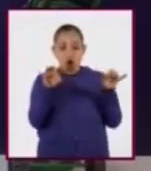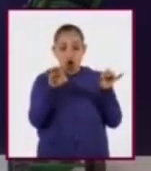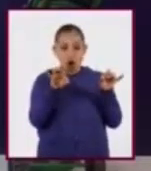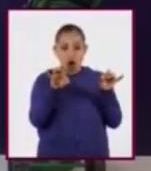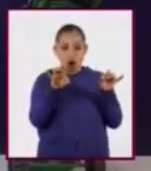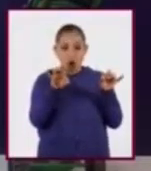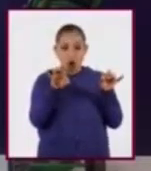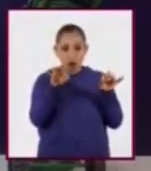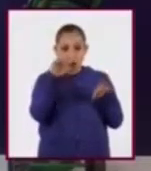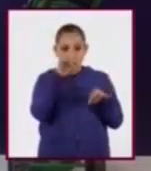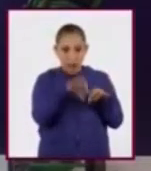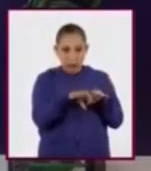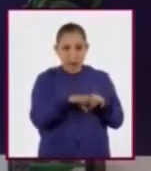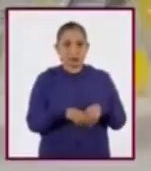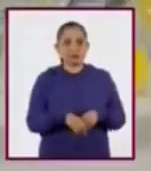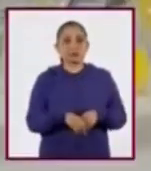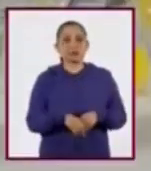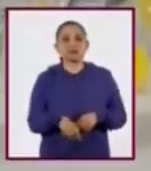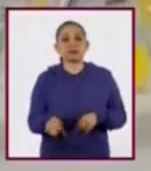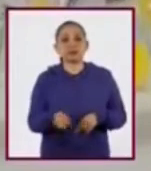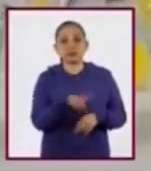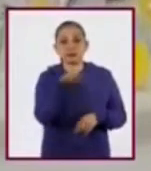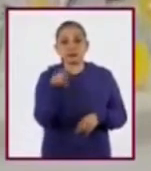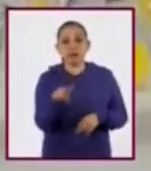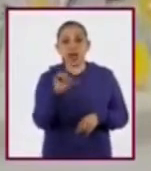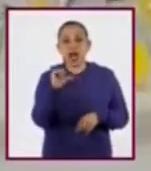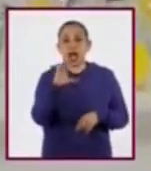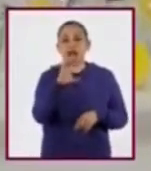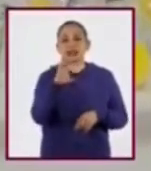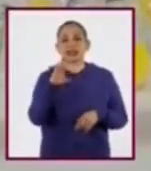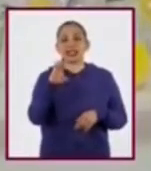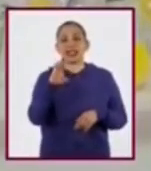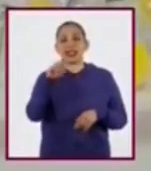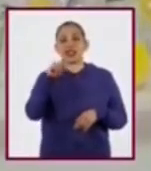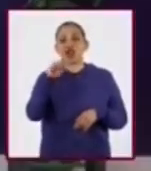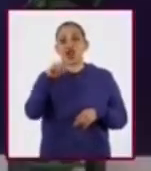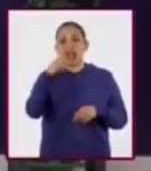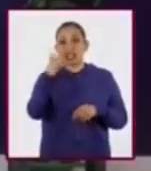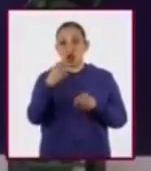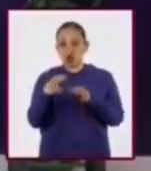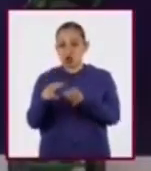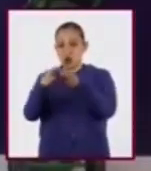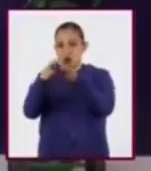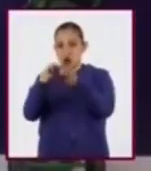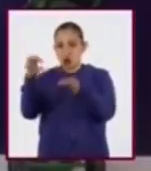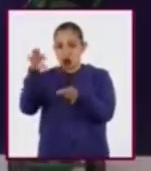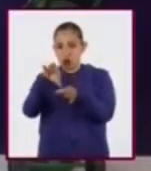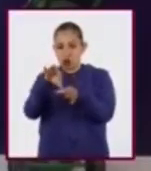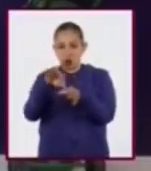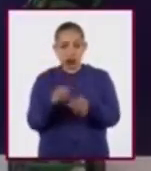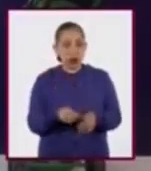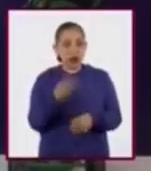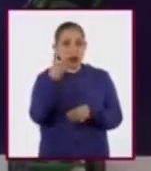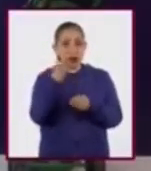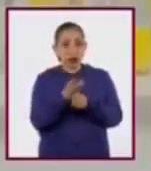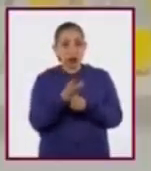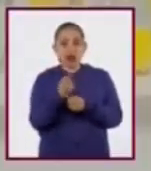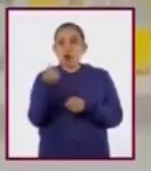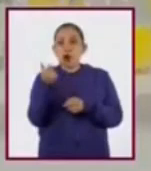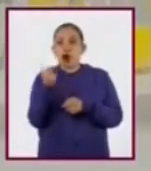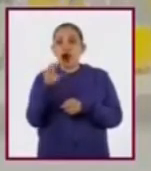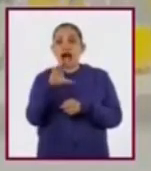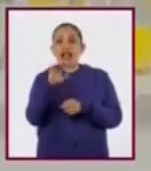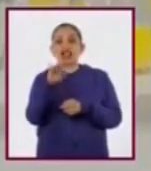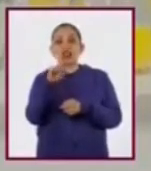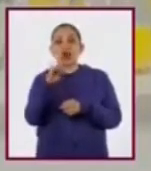recipientes. Luego, colocar acetona en nuestro segundo recipiente. El tercero, colocarán un poco de